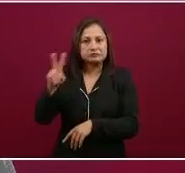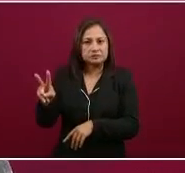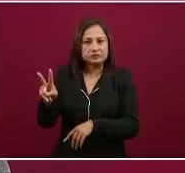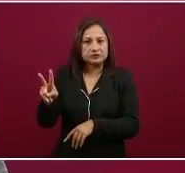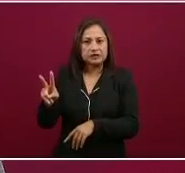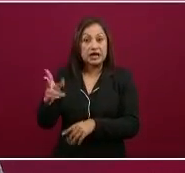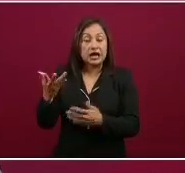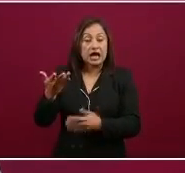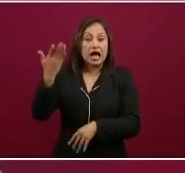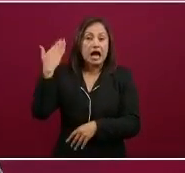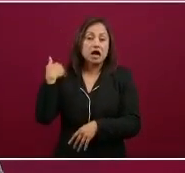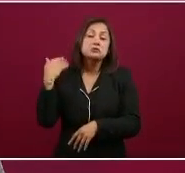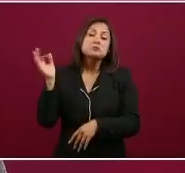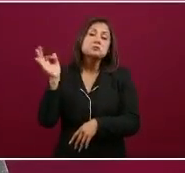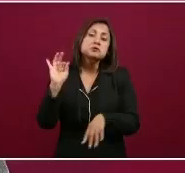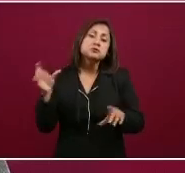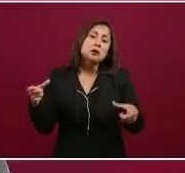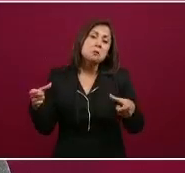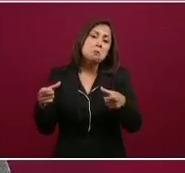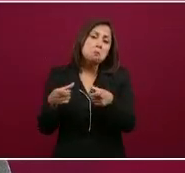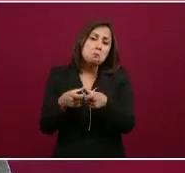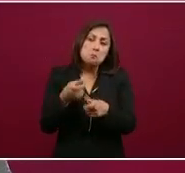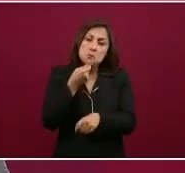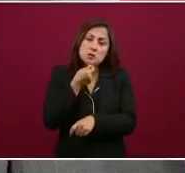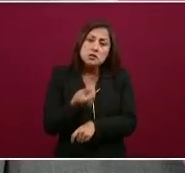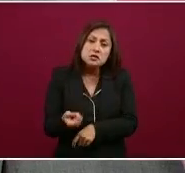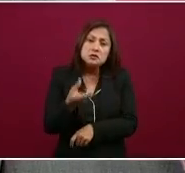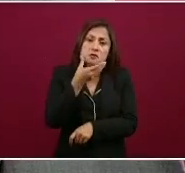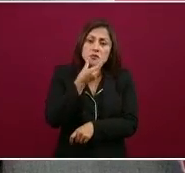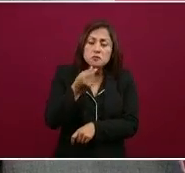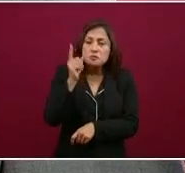número de niñas, niños